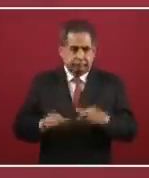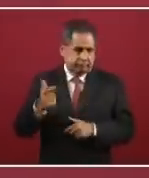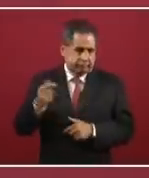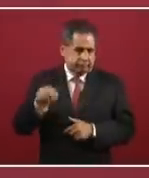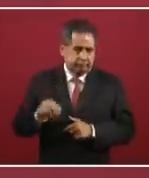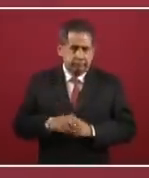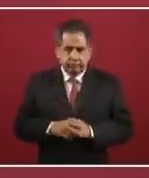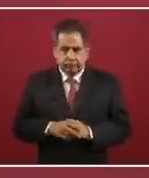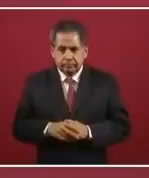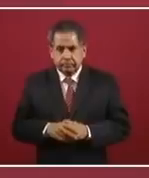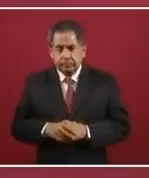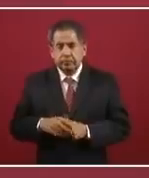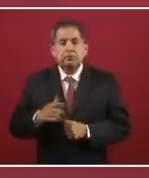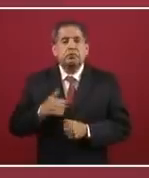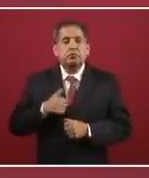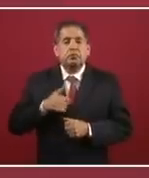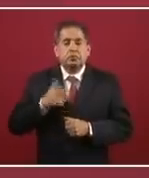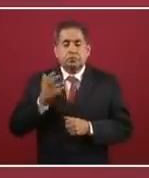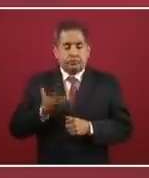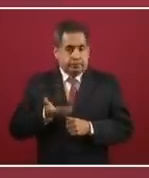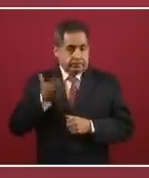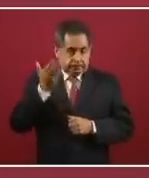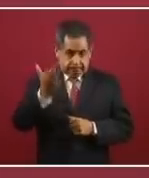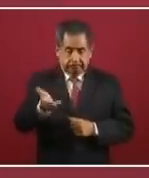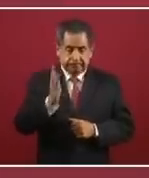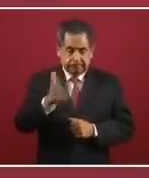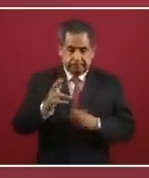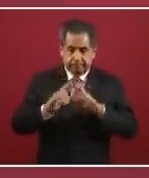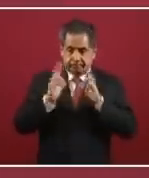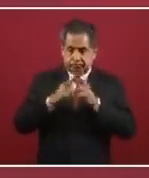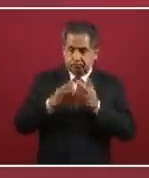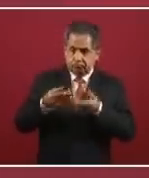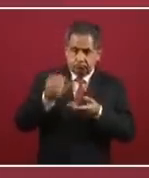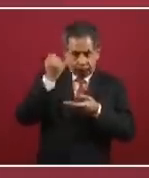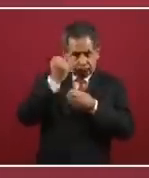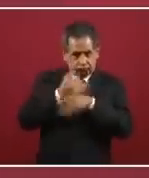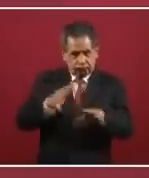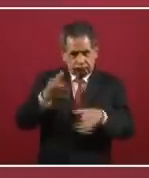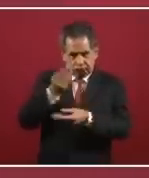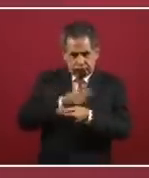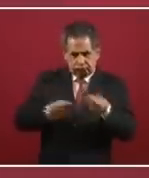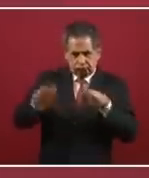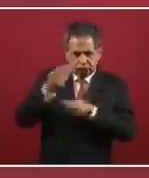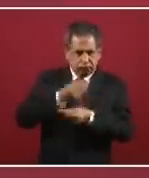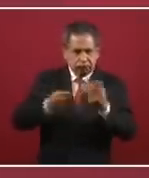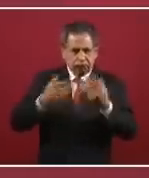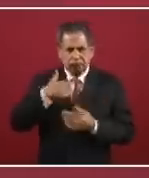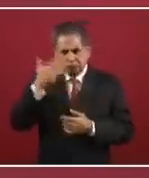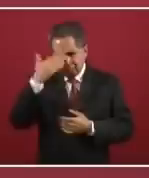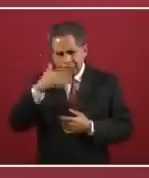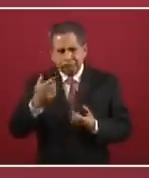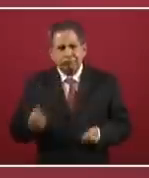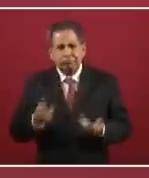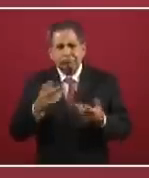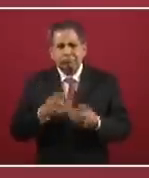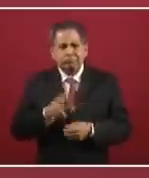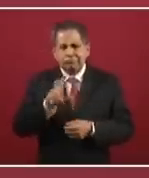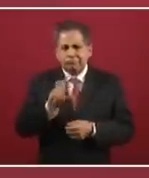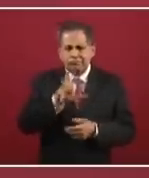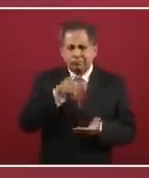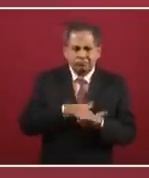le solicitamos una reunión para intercambiar la información, para, en primer lugar, para saber esos 35 mil a qué se